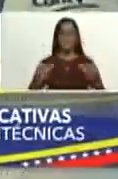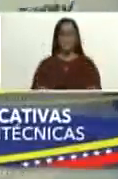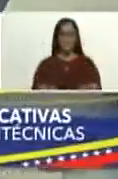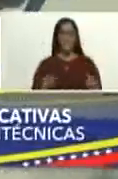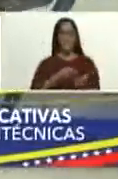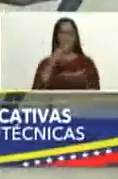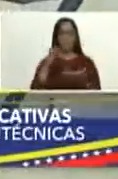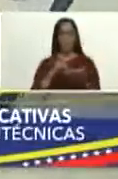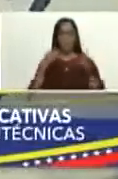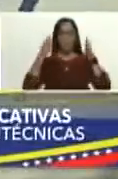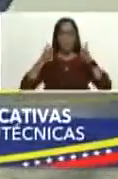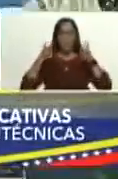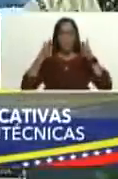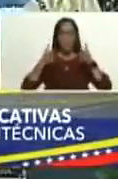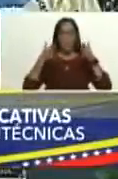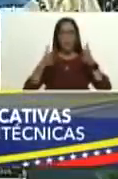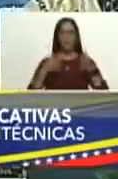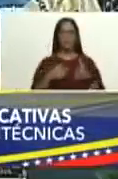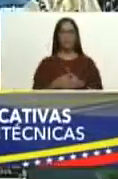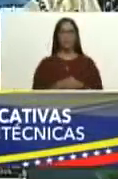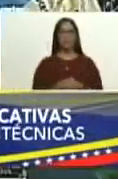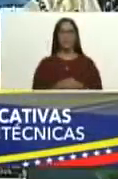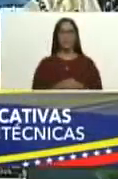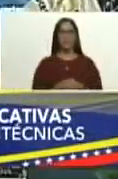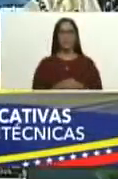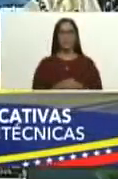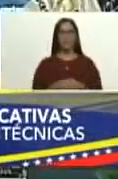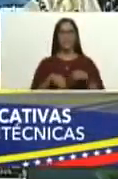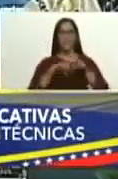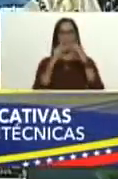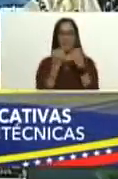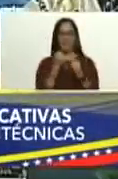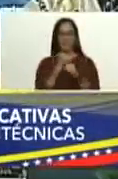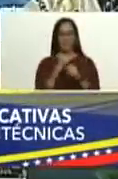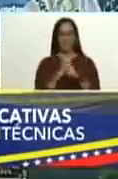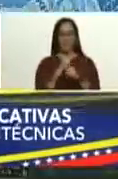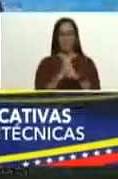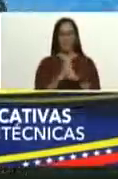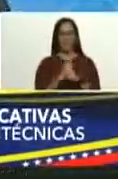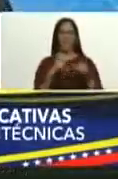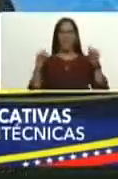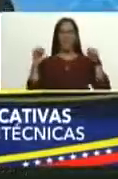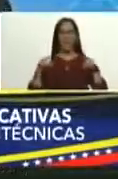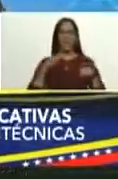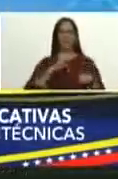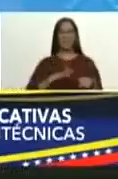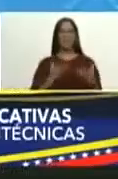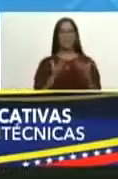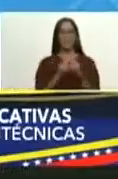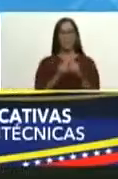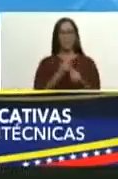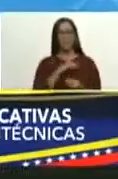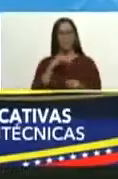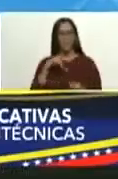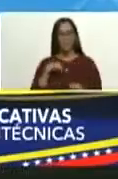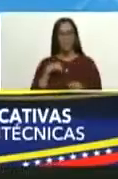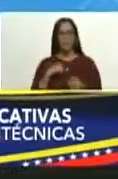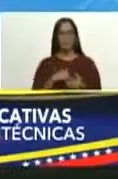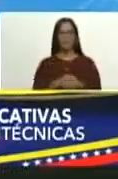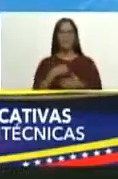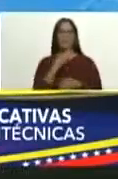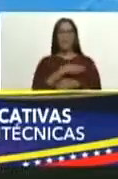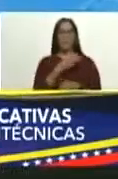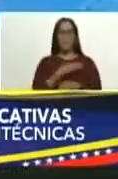Nacional de Formación y Autoformación de la Clase Obrera. Acá están con nosotros representadas las